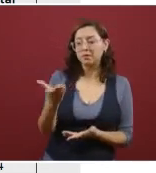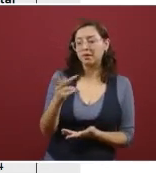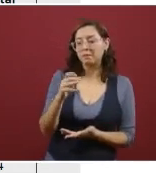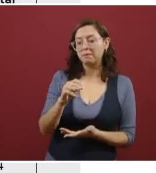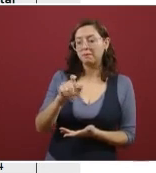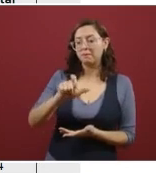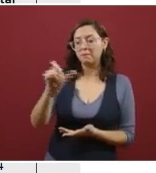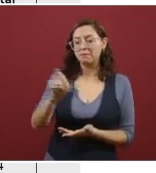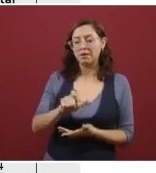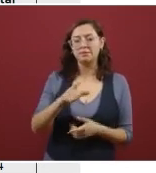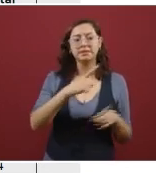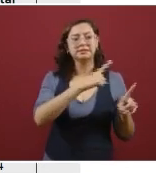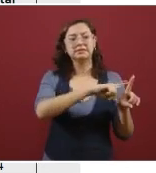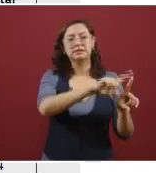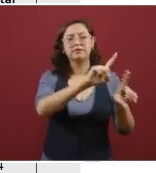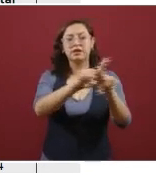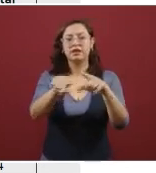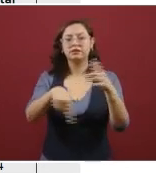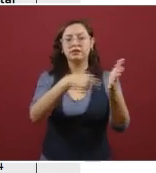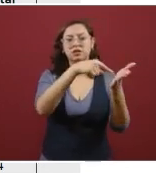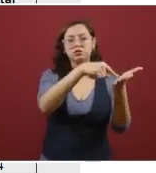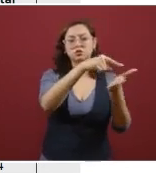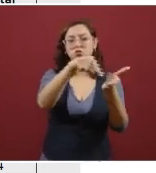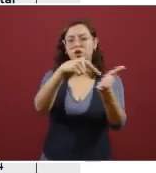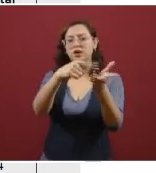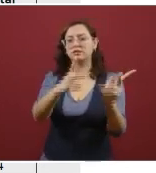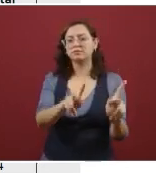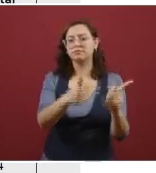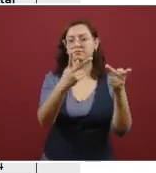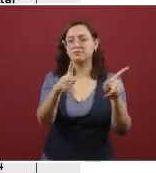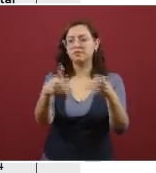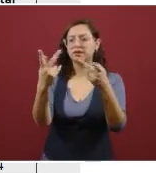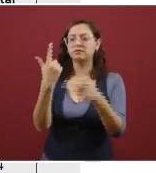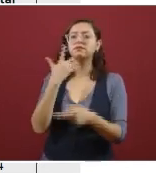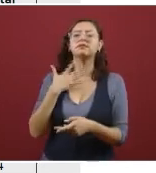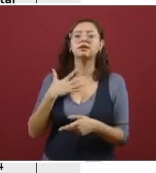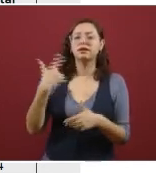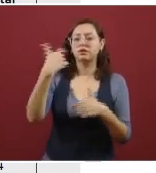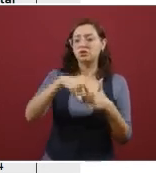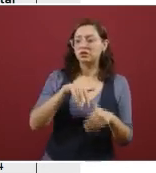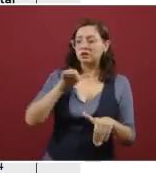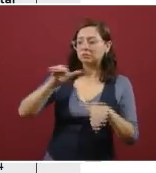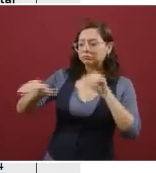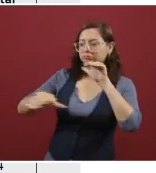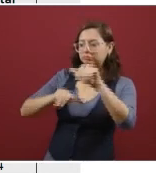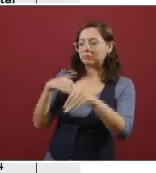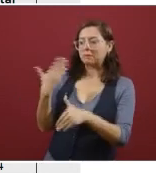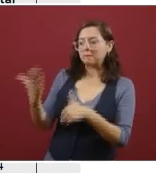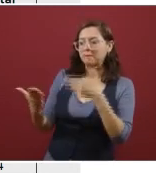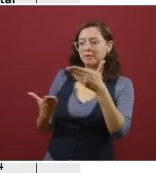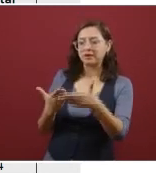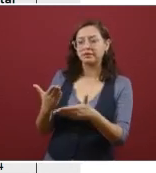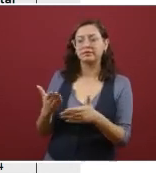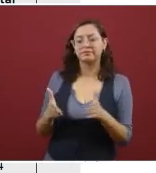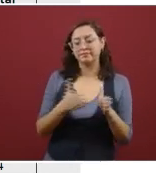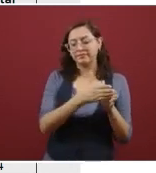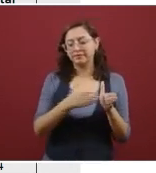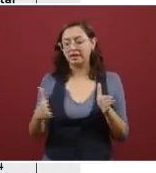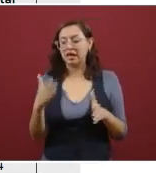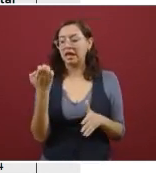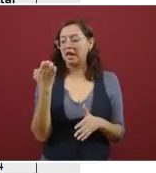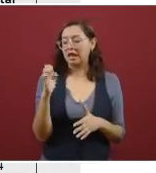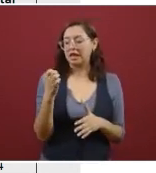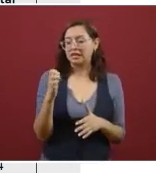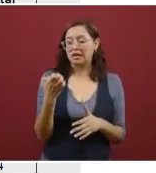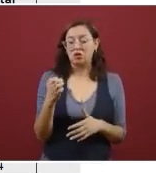por parte de las estaciones de servicio, y desde luego en enero era mucho más que